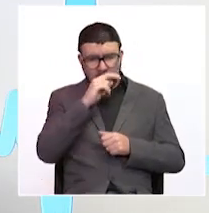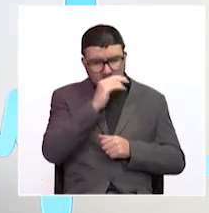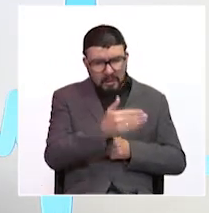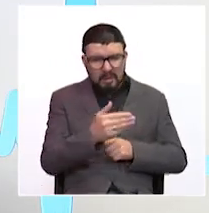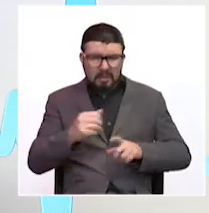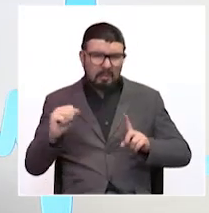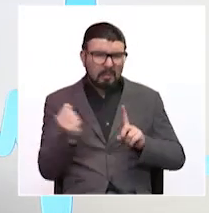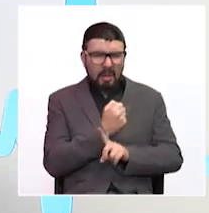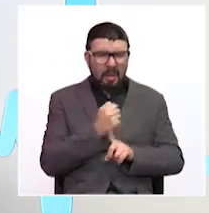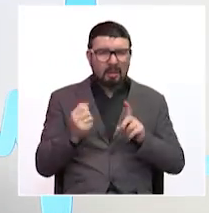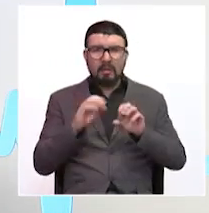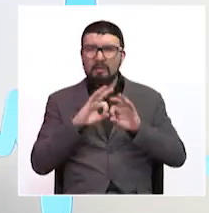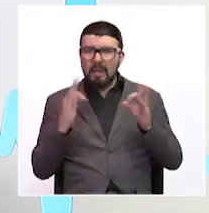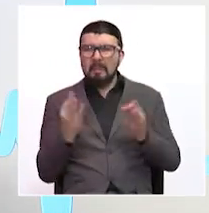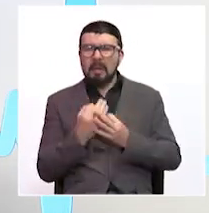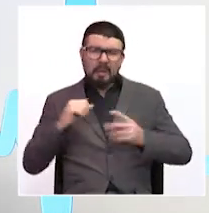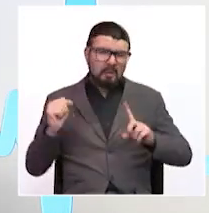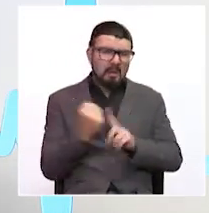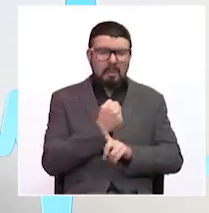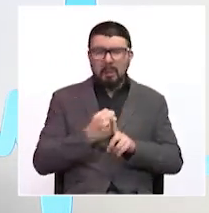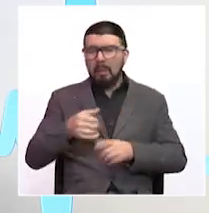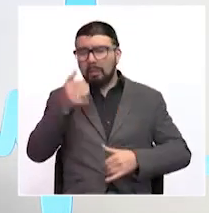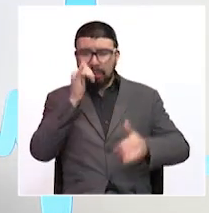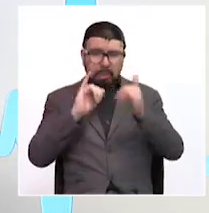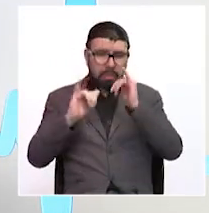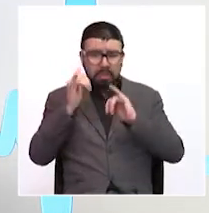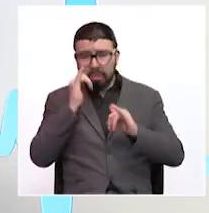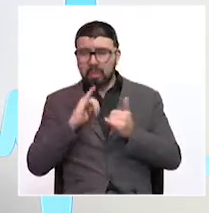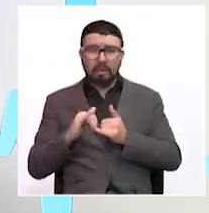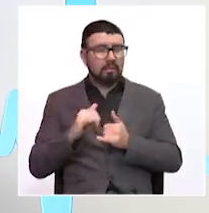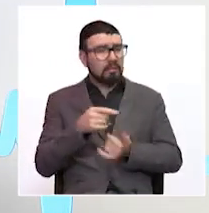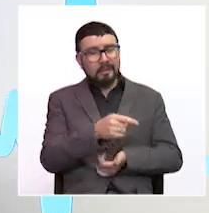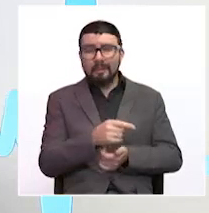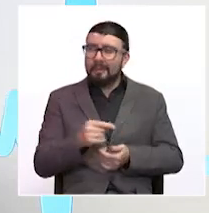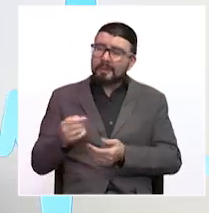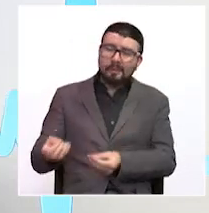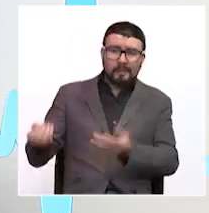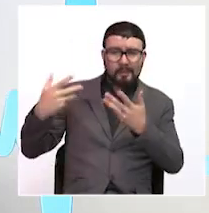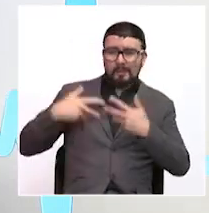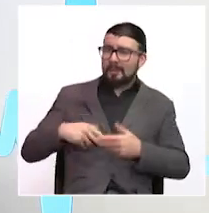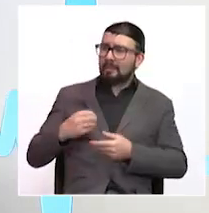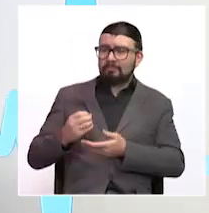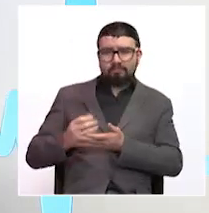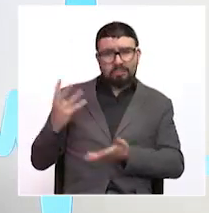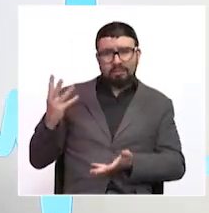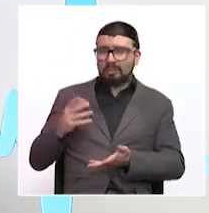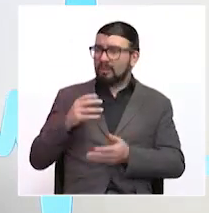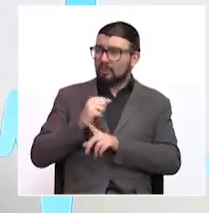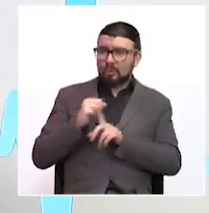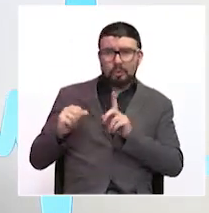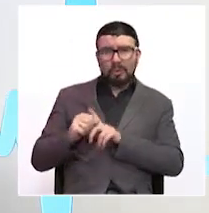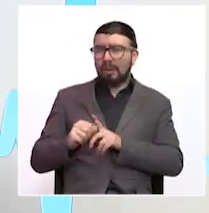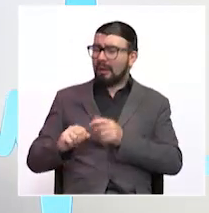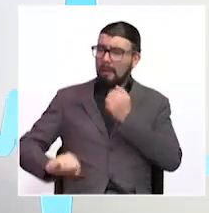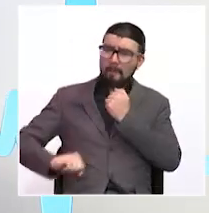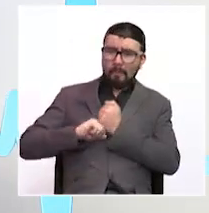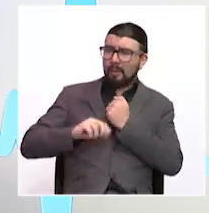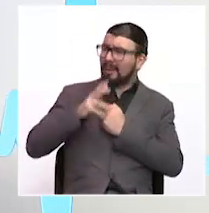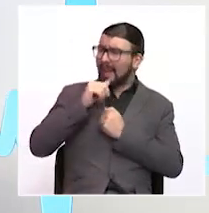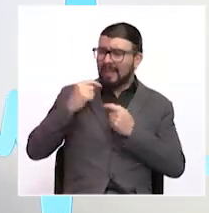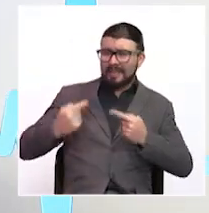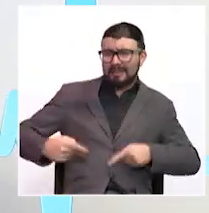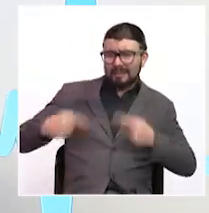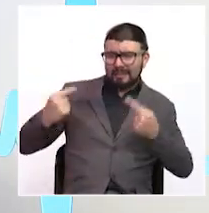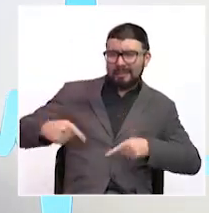negatividad y la otra pareja no aporta nada positivo ni material emocional social nada hay conflictos